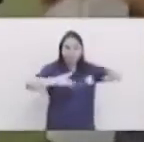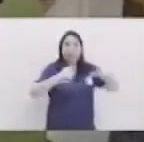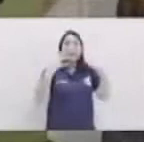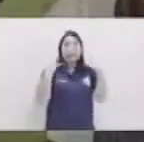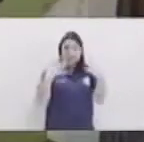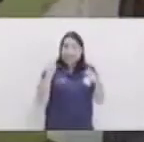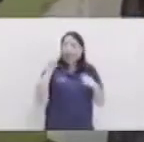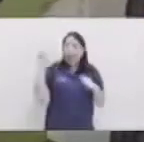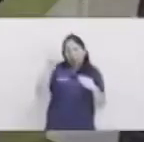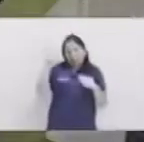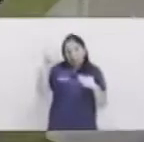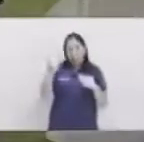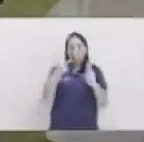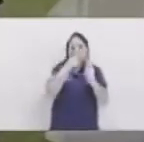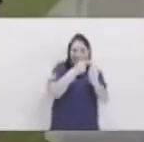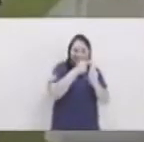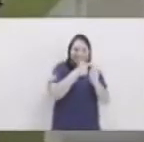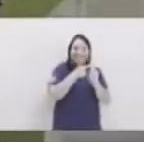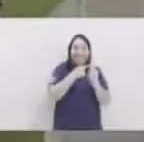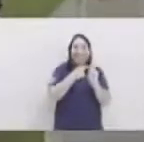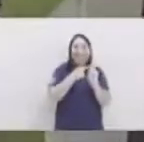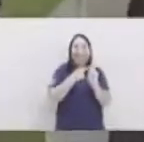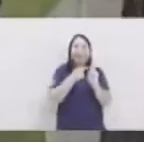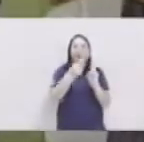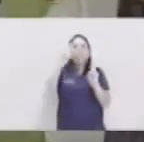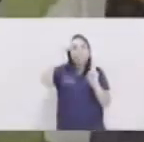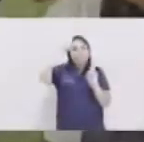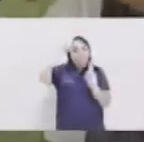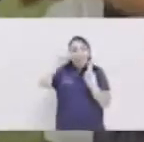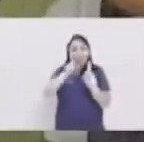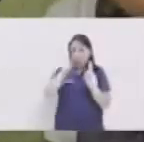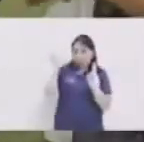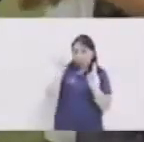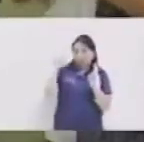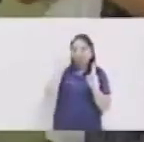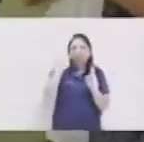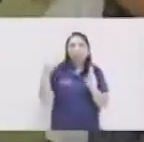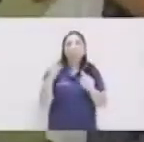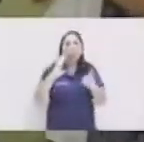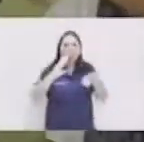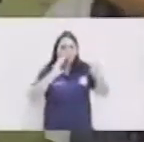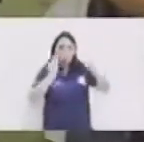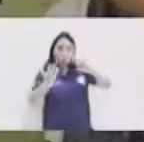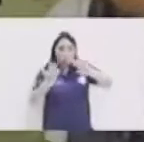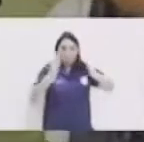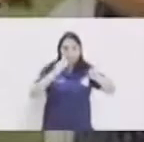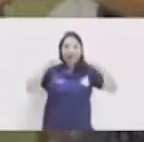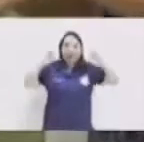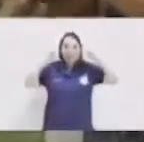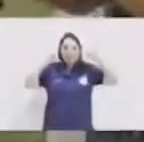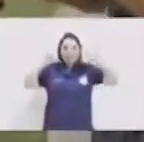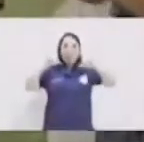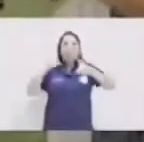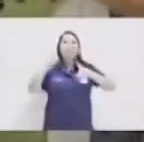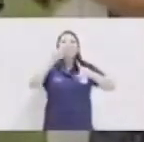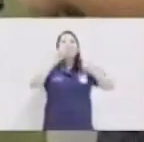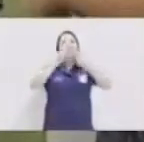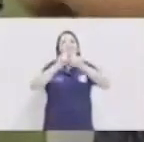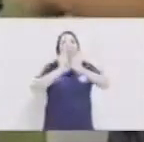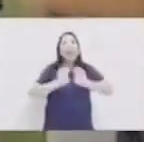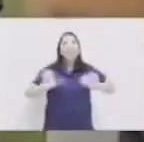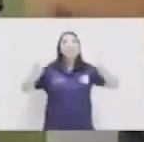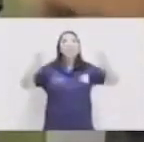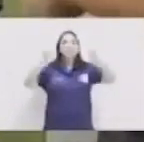elementos águilas y tigres, son animales guerreros. Luego comparan el sol como un escudo, y un escudo sabemos que se utiliza en la